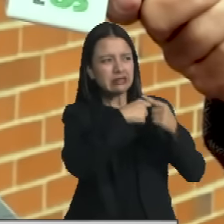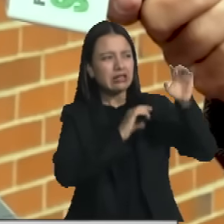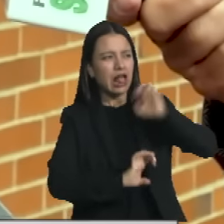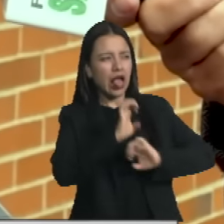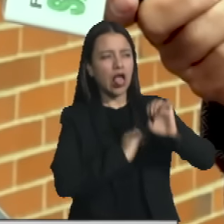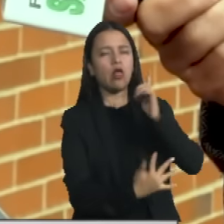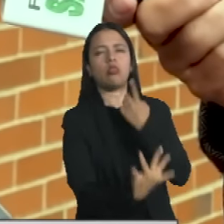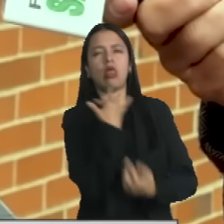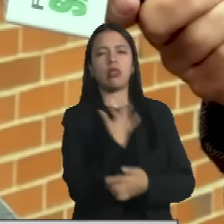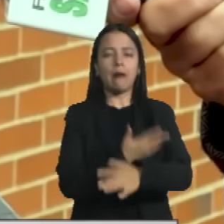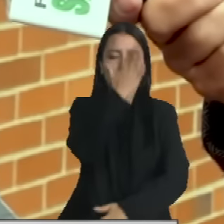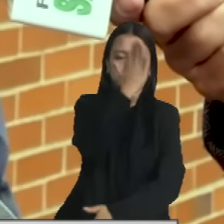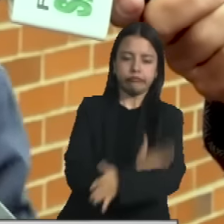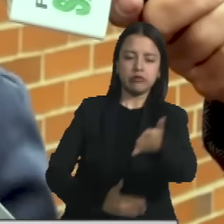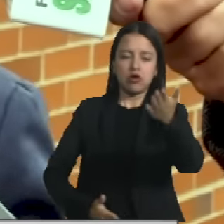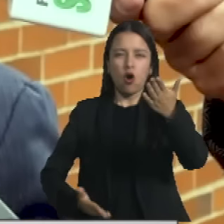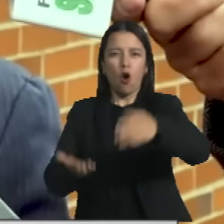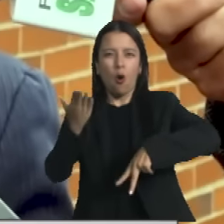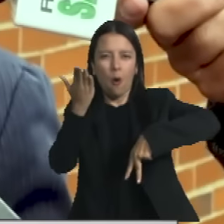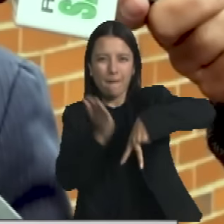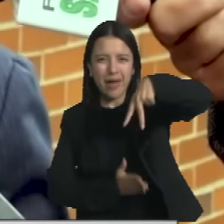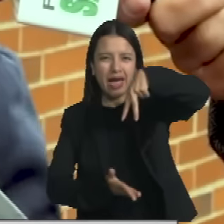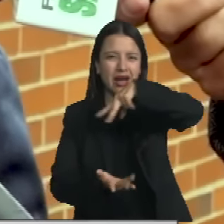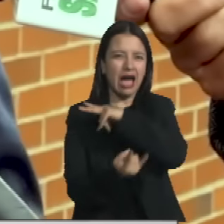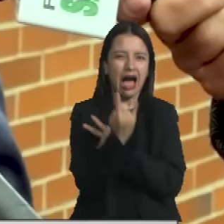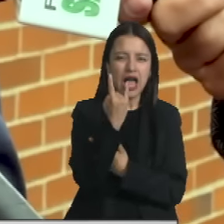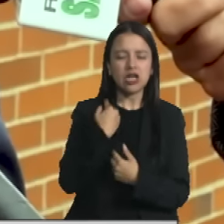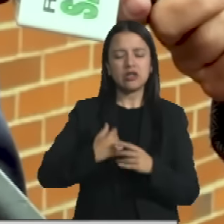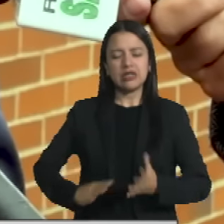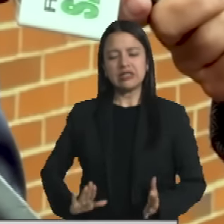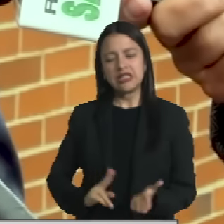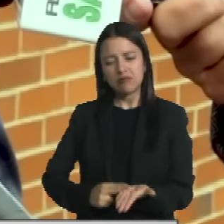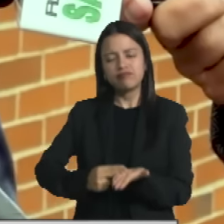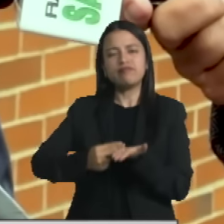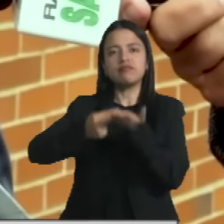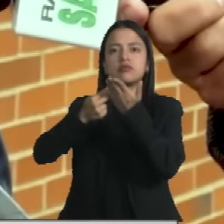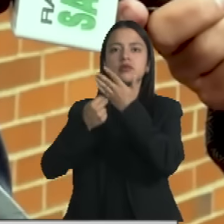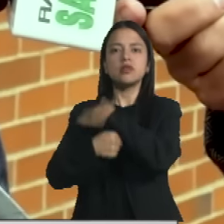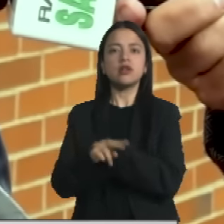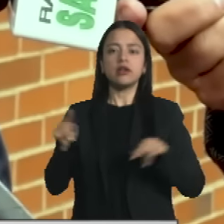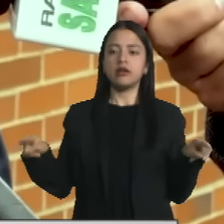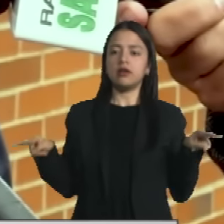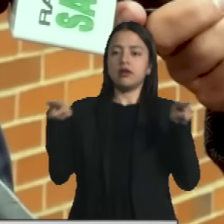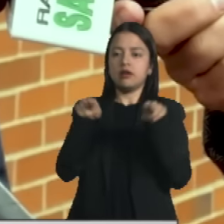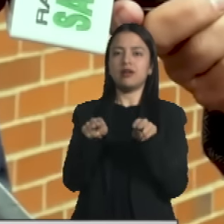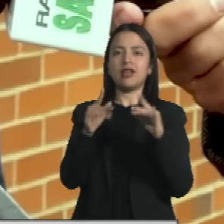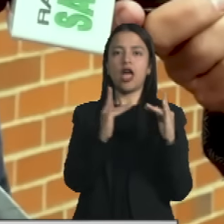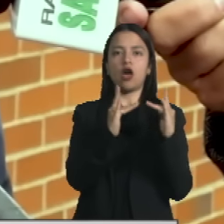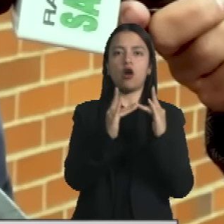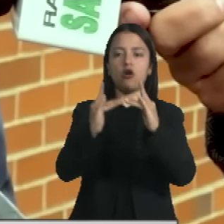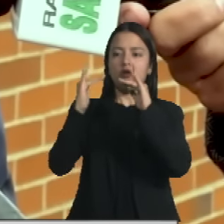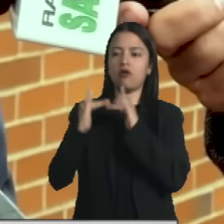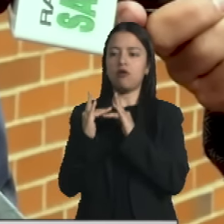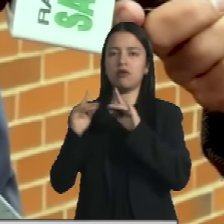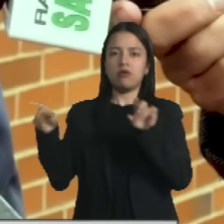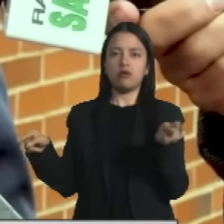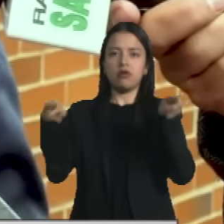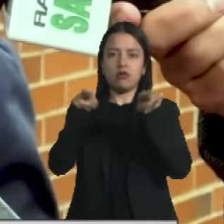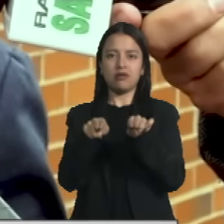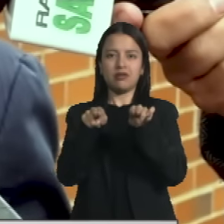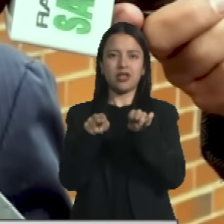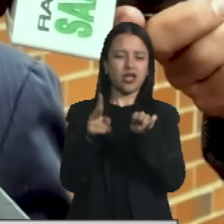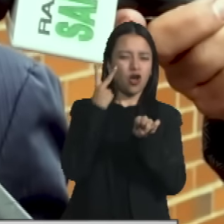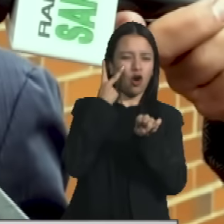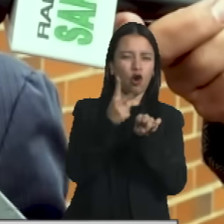3-4 camionetas a llevar los firmantes con todo tipo de escolta y de seguridad mientras a él le toca subir las escaleras en muletas o en sillas de ruedas?